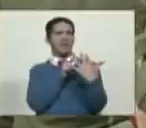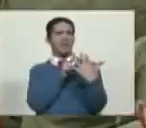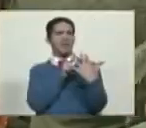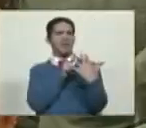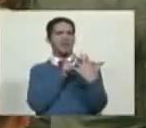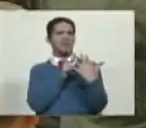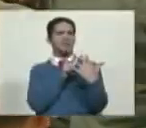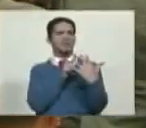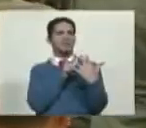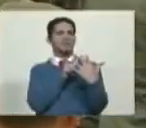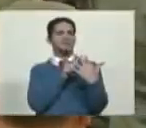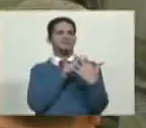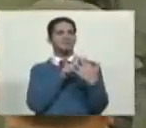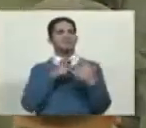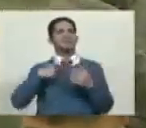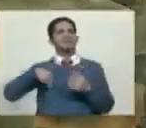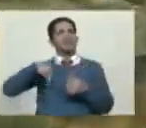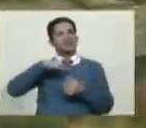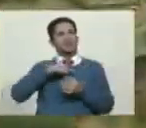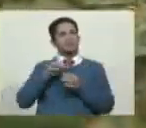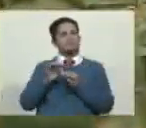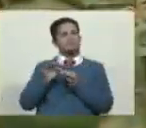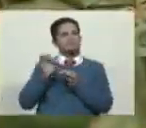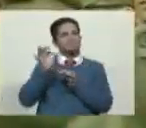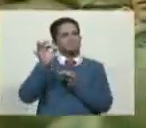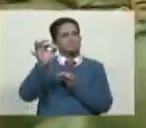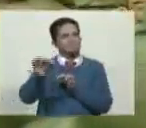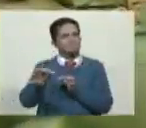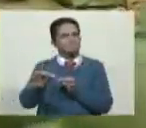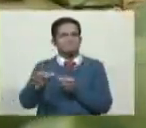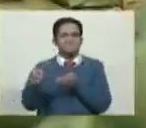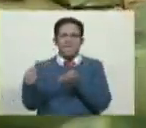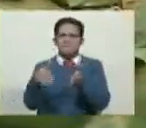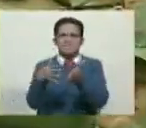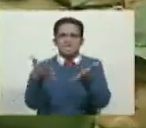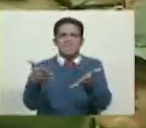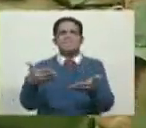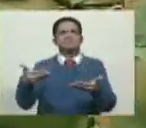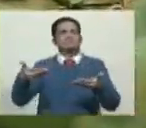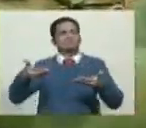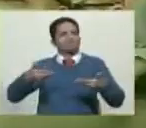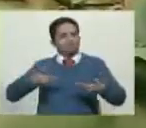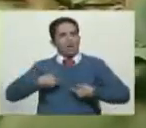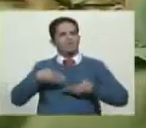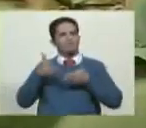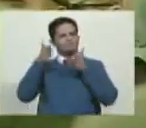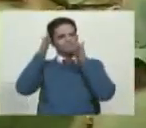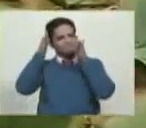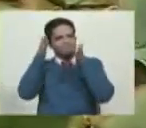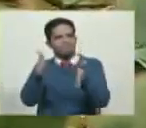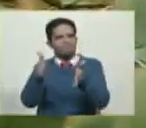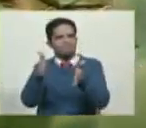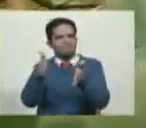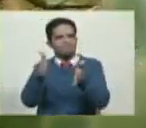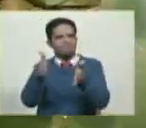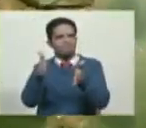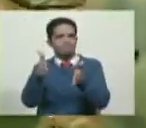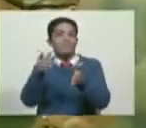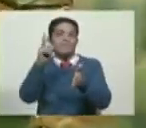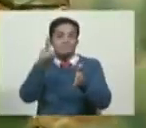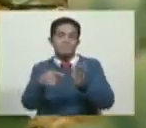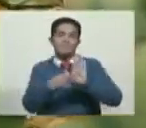tenemos un largo camino de esfuerzo, de dedicación, para demostrarle al